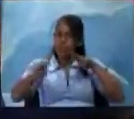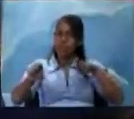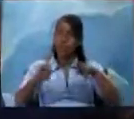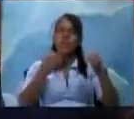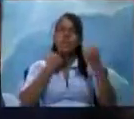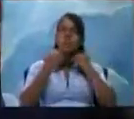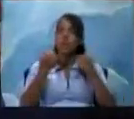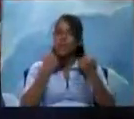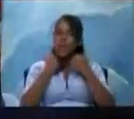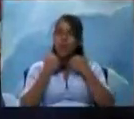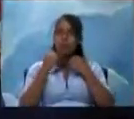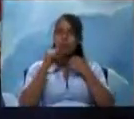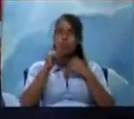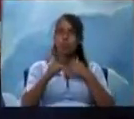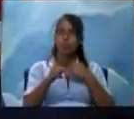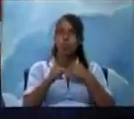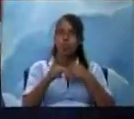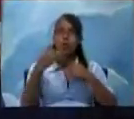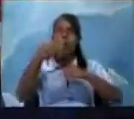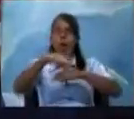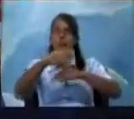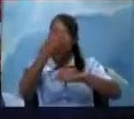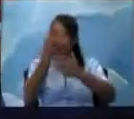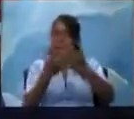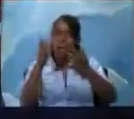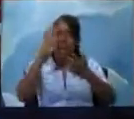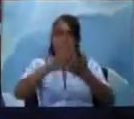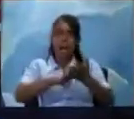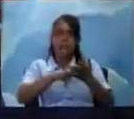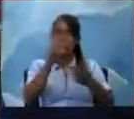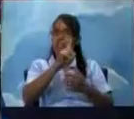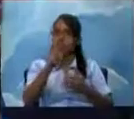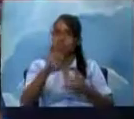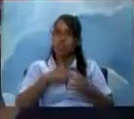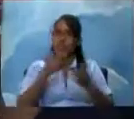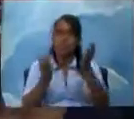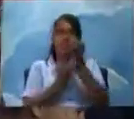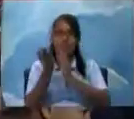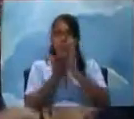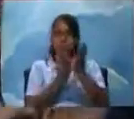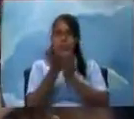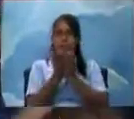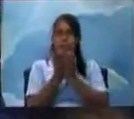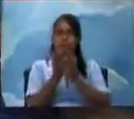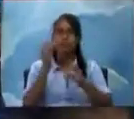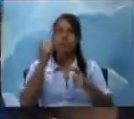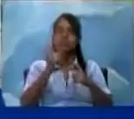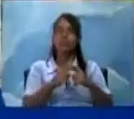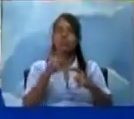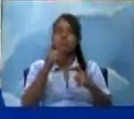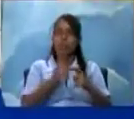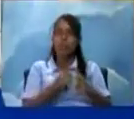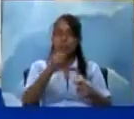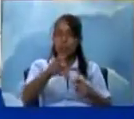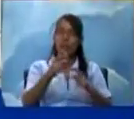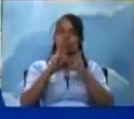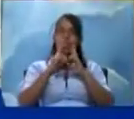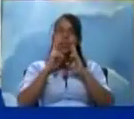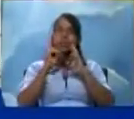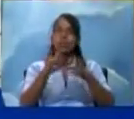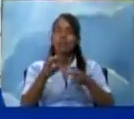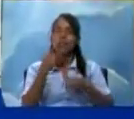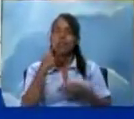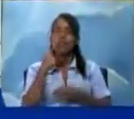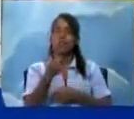desnudo, enfermo o en la cárcel y no te servimos? Entonces le